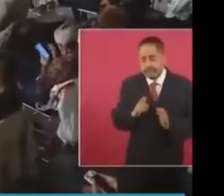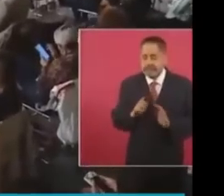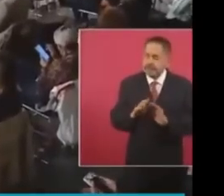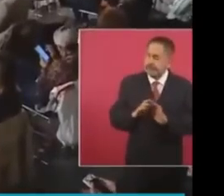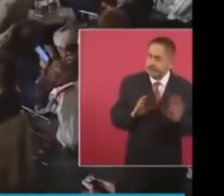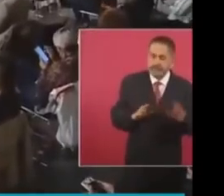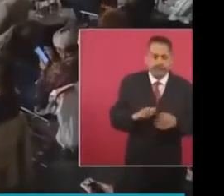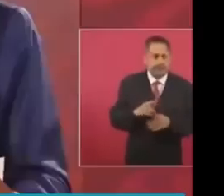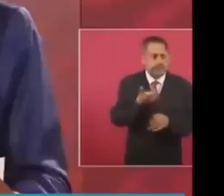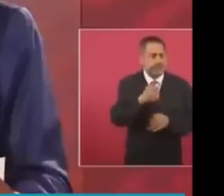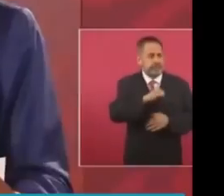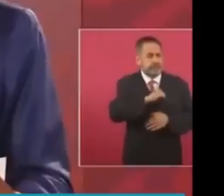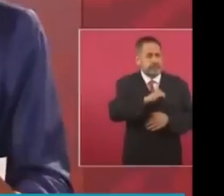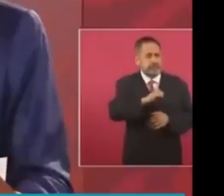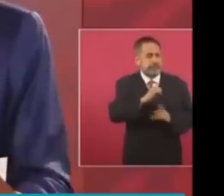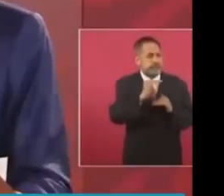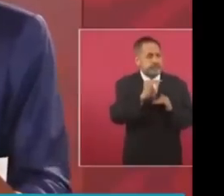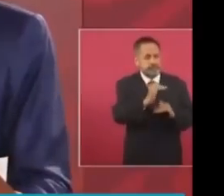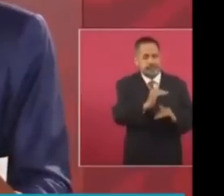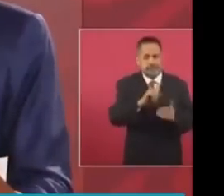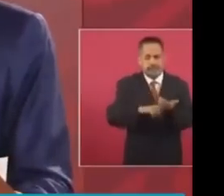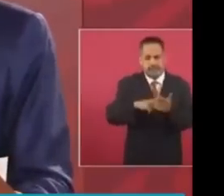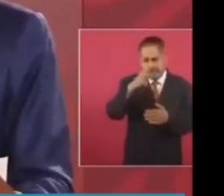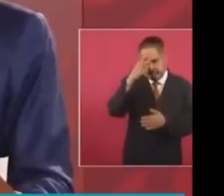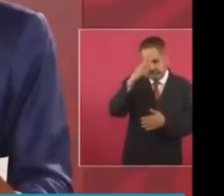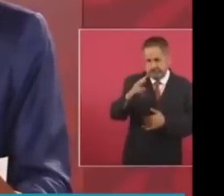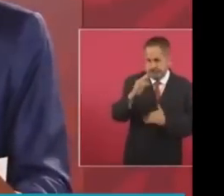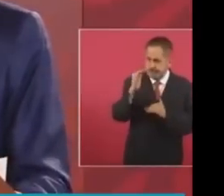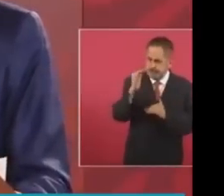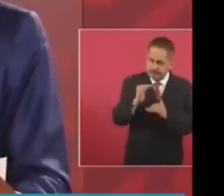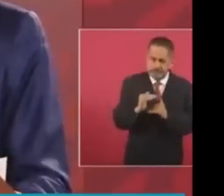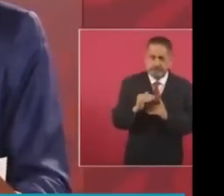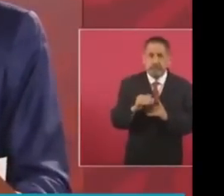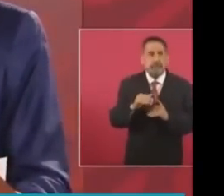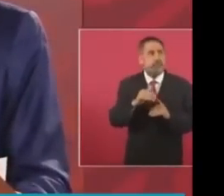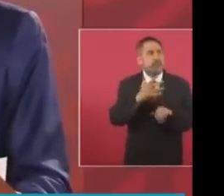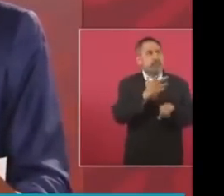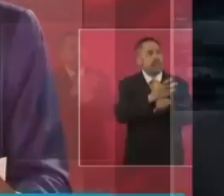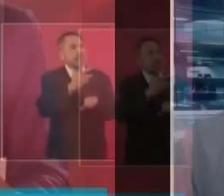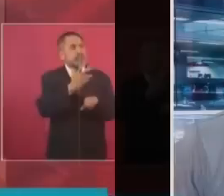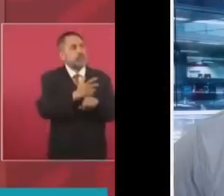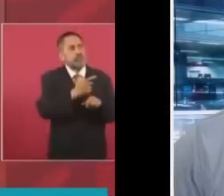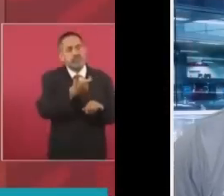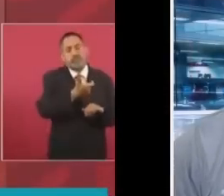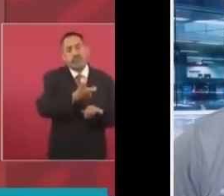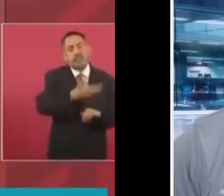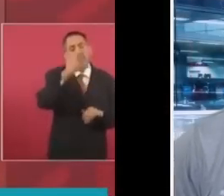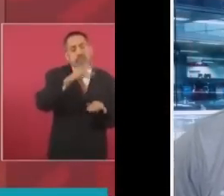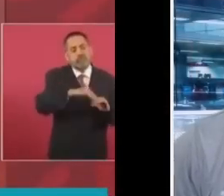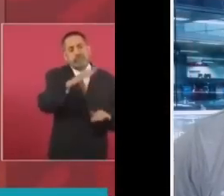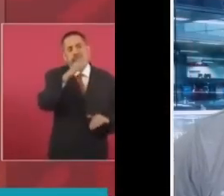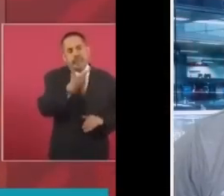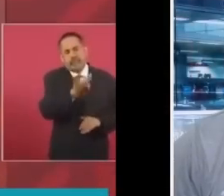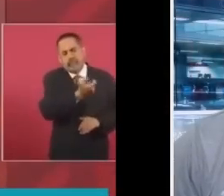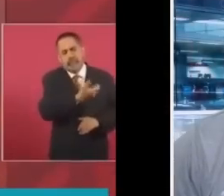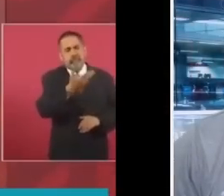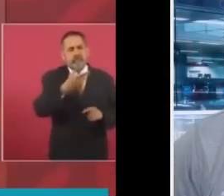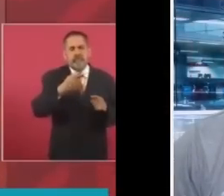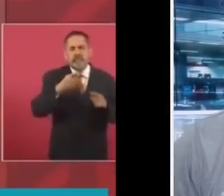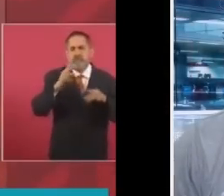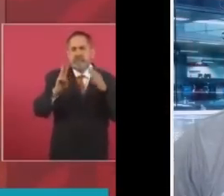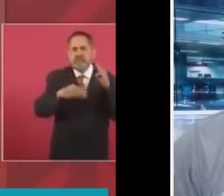la inflación en méxico es menor a la de eeuu con esta crisis